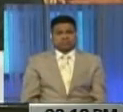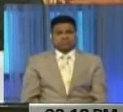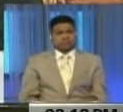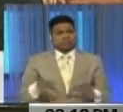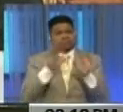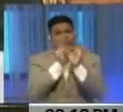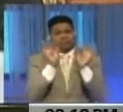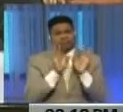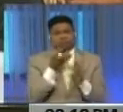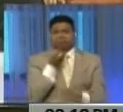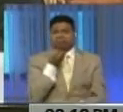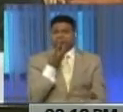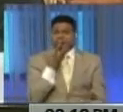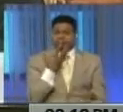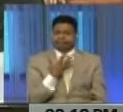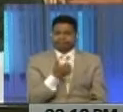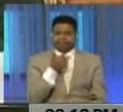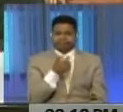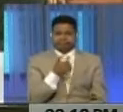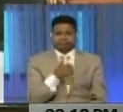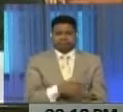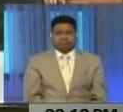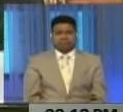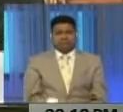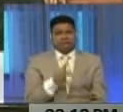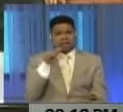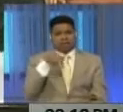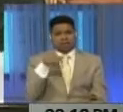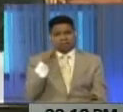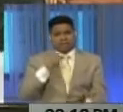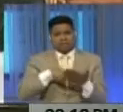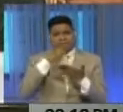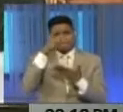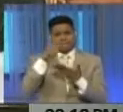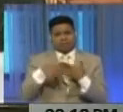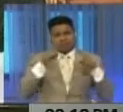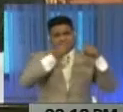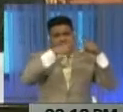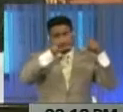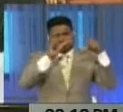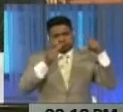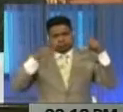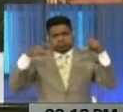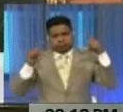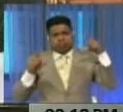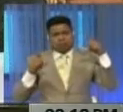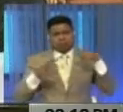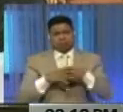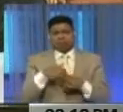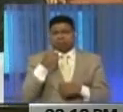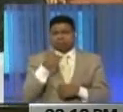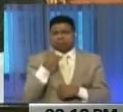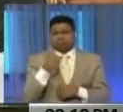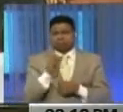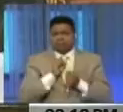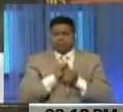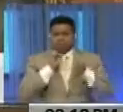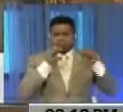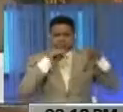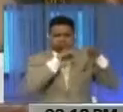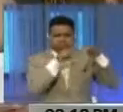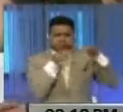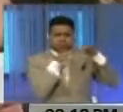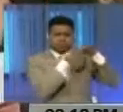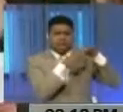activa a este plan del arco minero del Orinoco y al plan de desarrollo